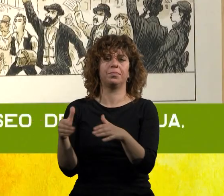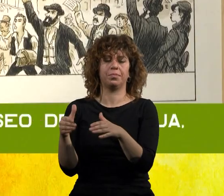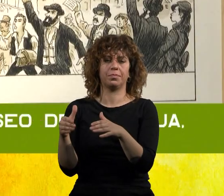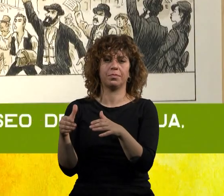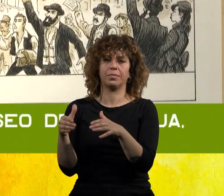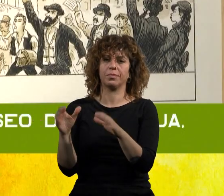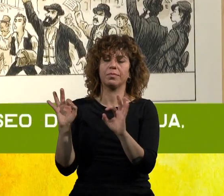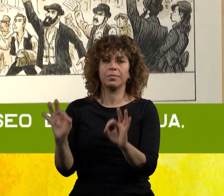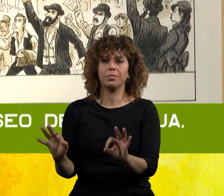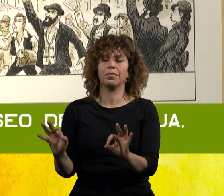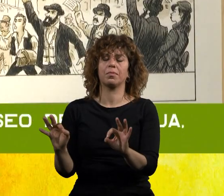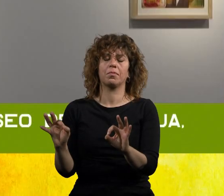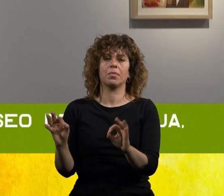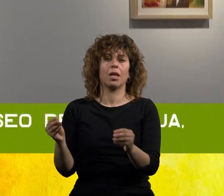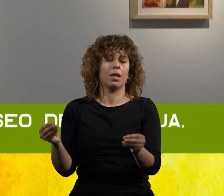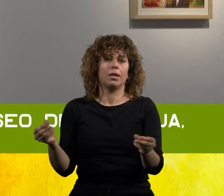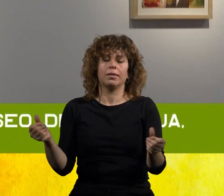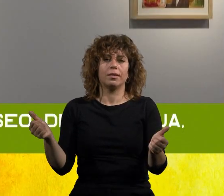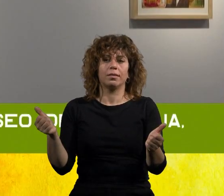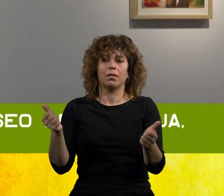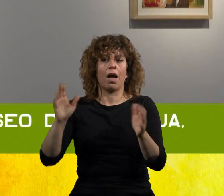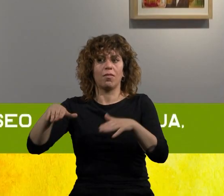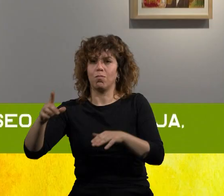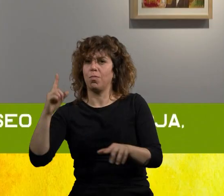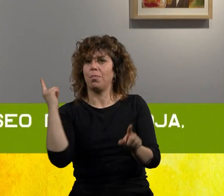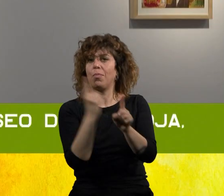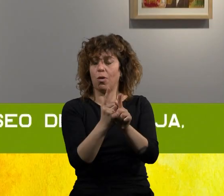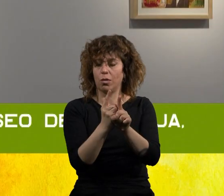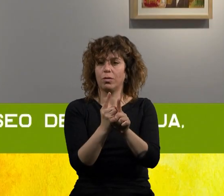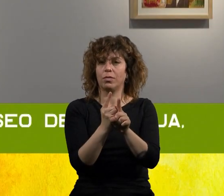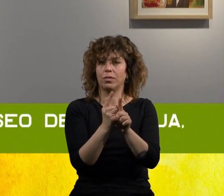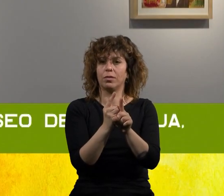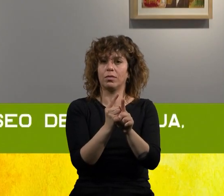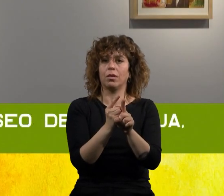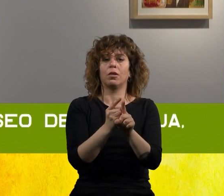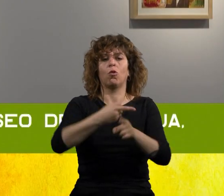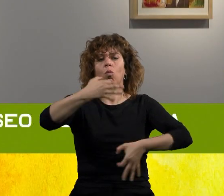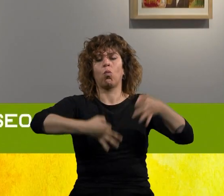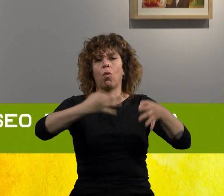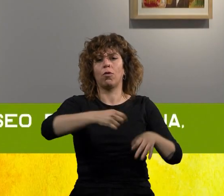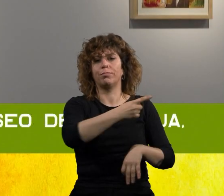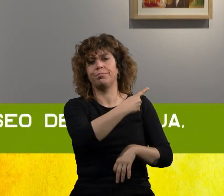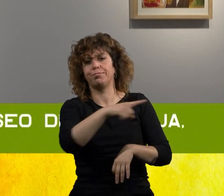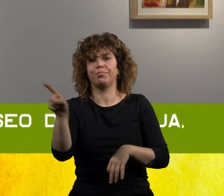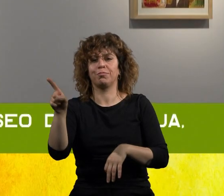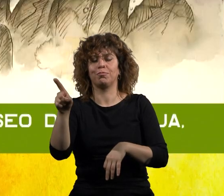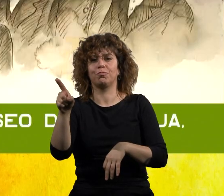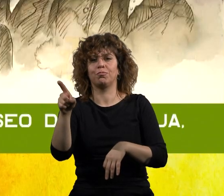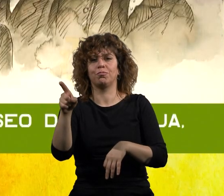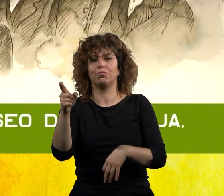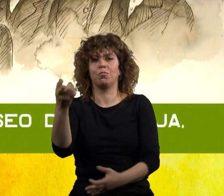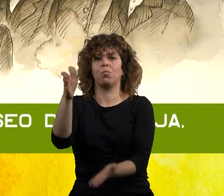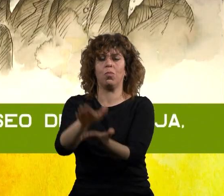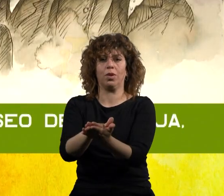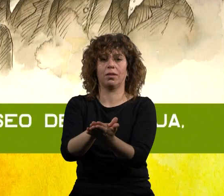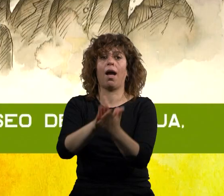compañeros, pues se opuso y claro, pues lo juzgaron y lo condenaron a muerte, y el hombre